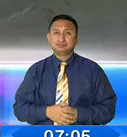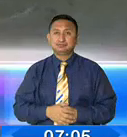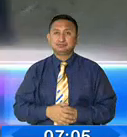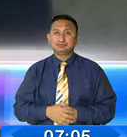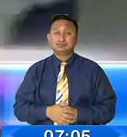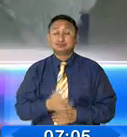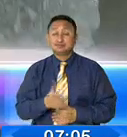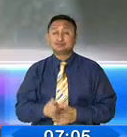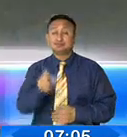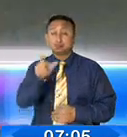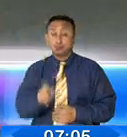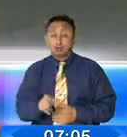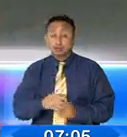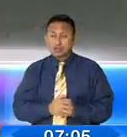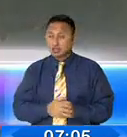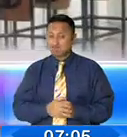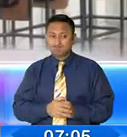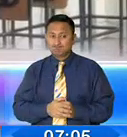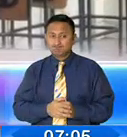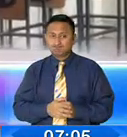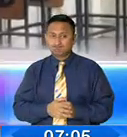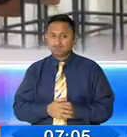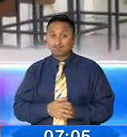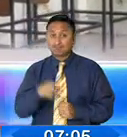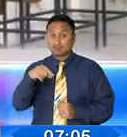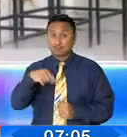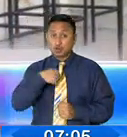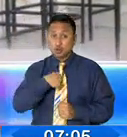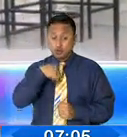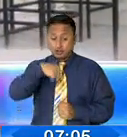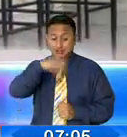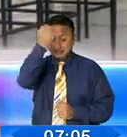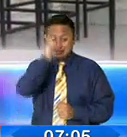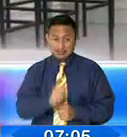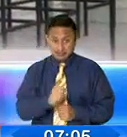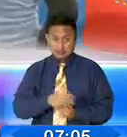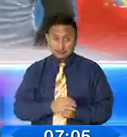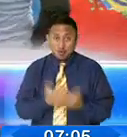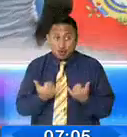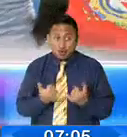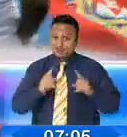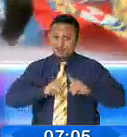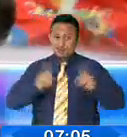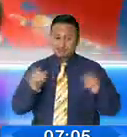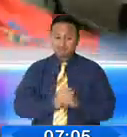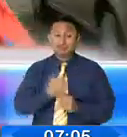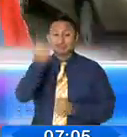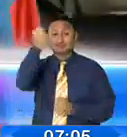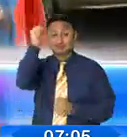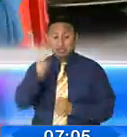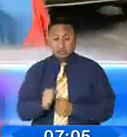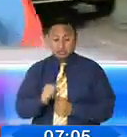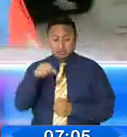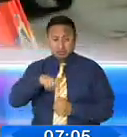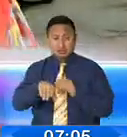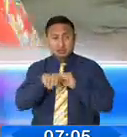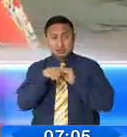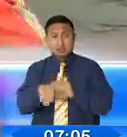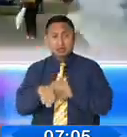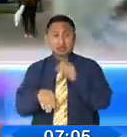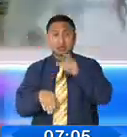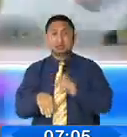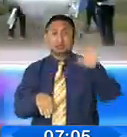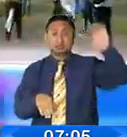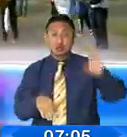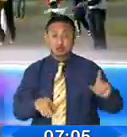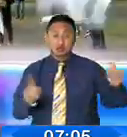de votar por un candidato que sea de la región donde habita. Es así que hoy, en la Sierra ya es común ver respaldar a un costeño, o